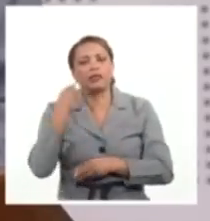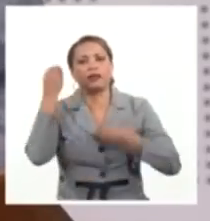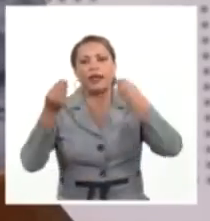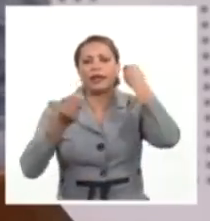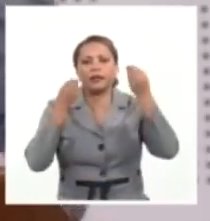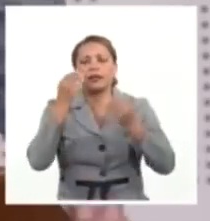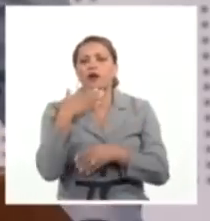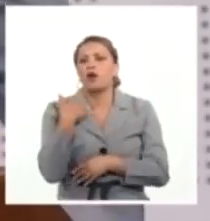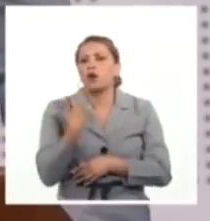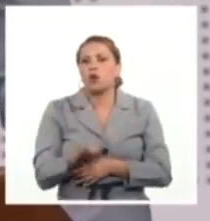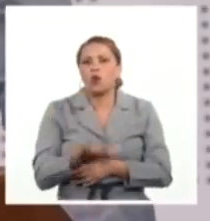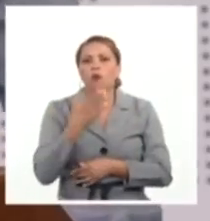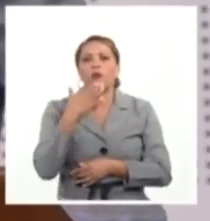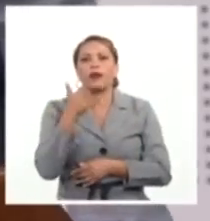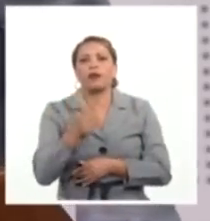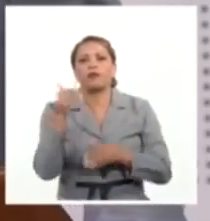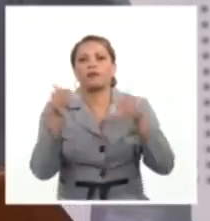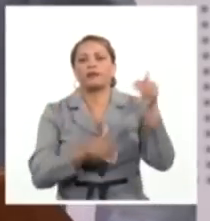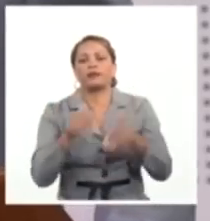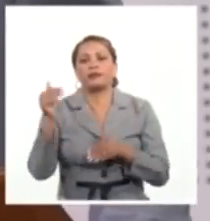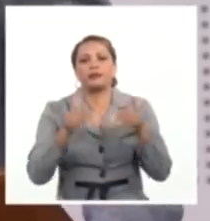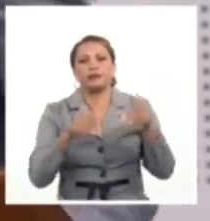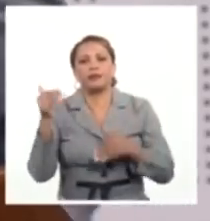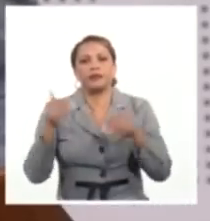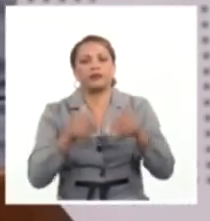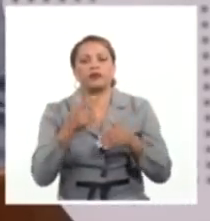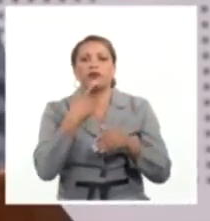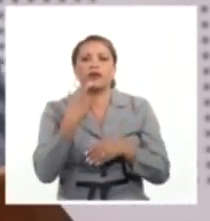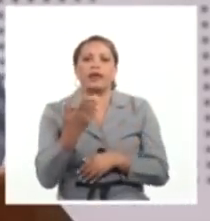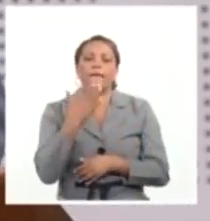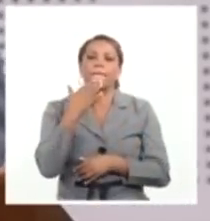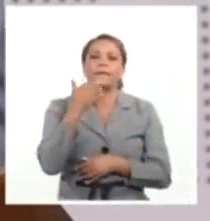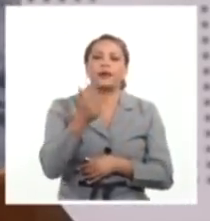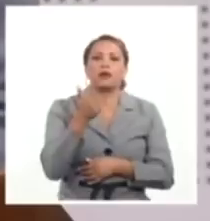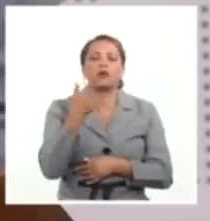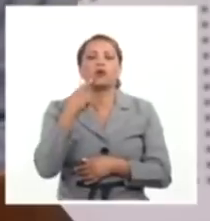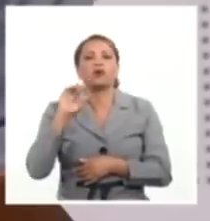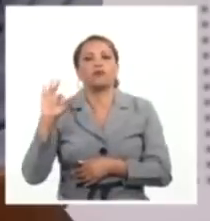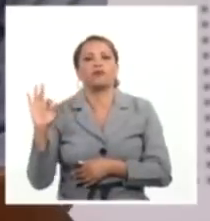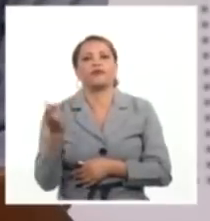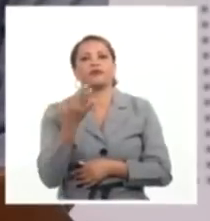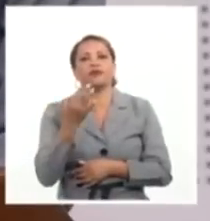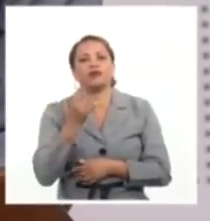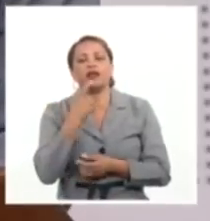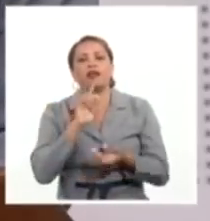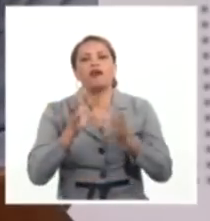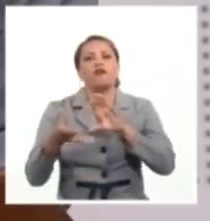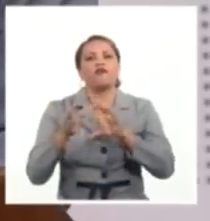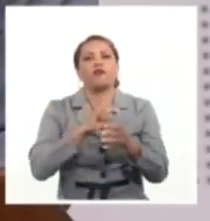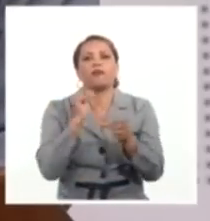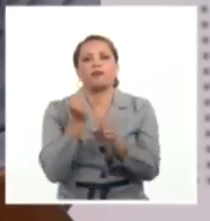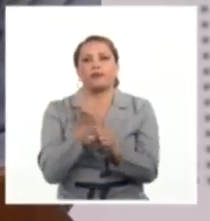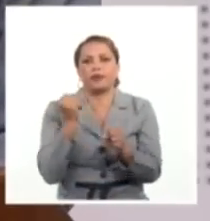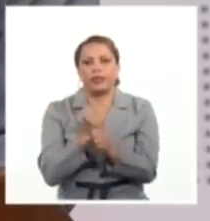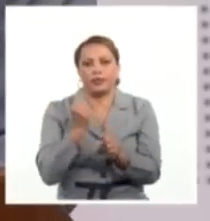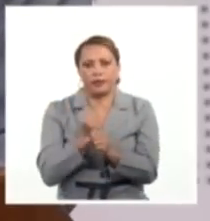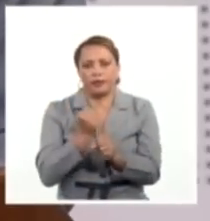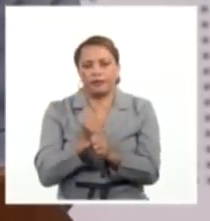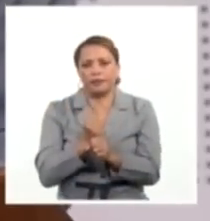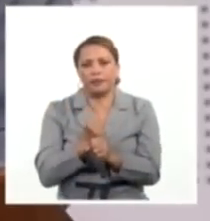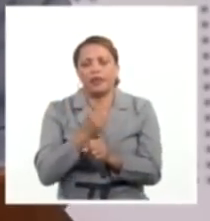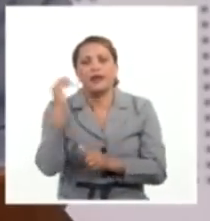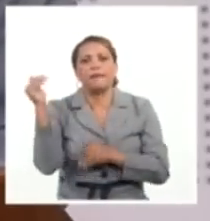cómo generar más ámbitos de participación en aras de perfeccionar los mecanismos e instrumentos democráticos.